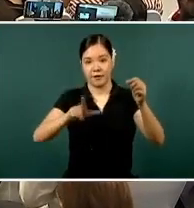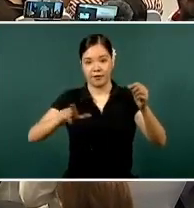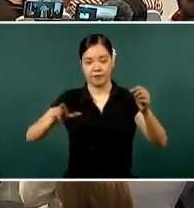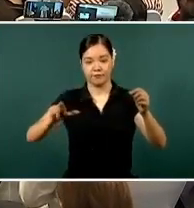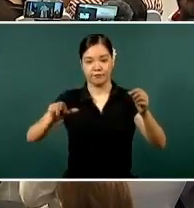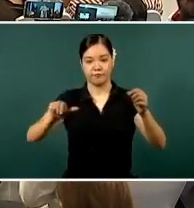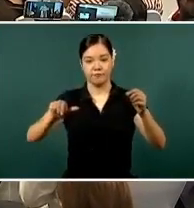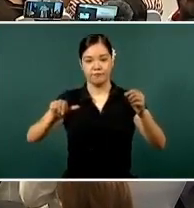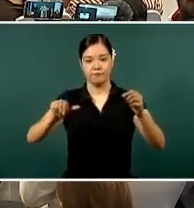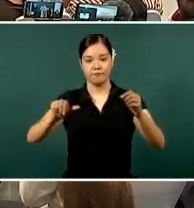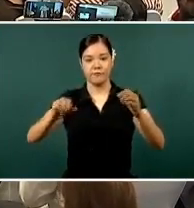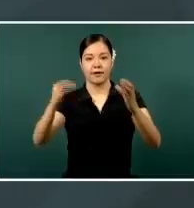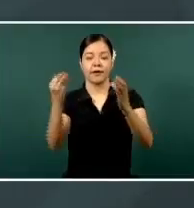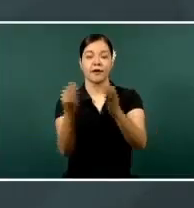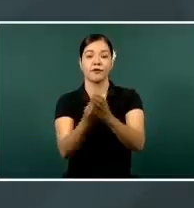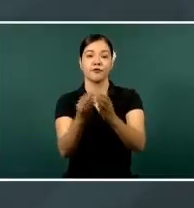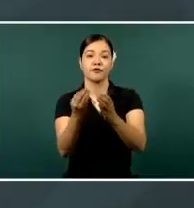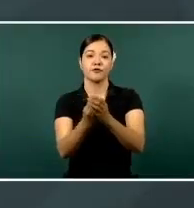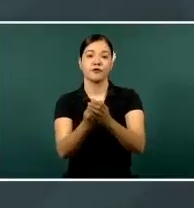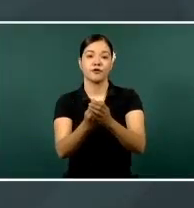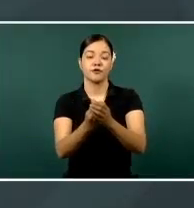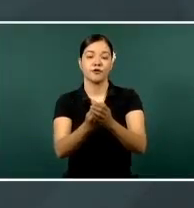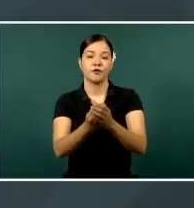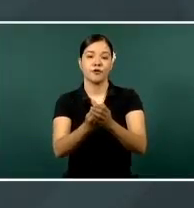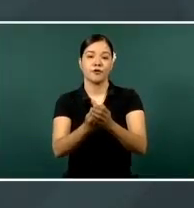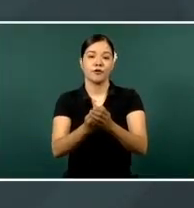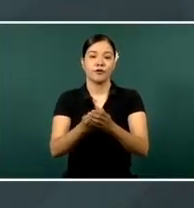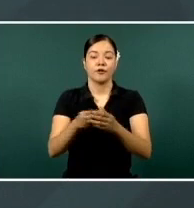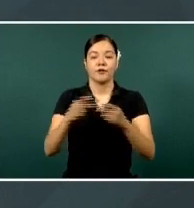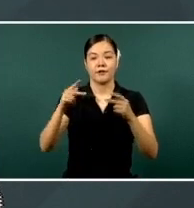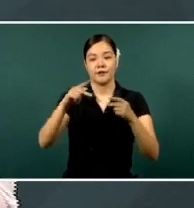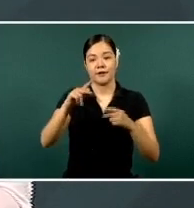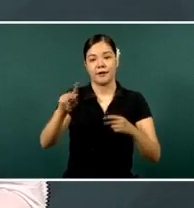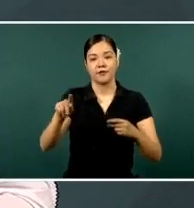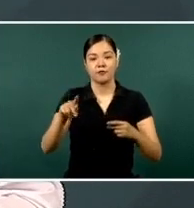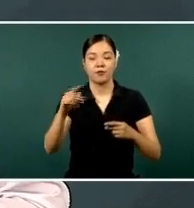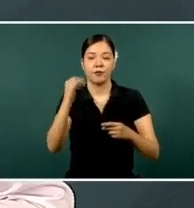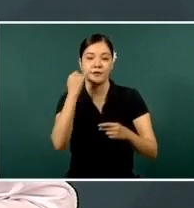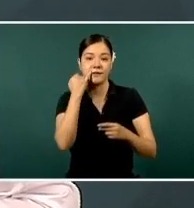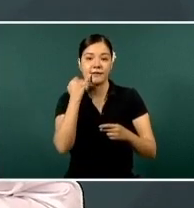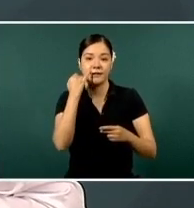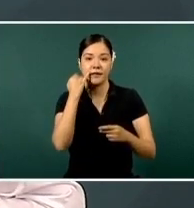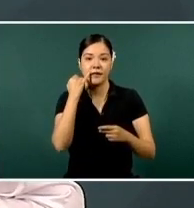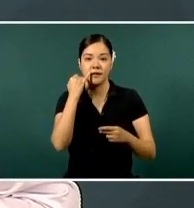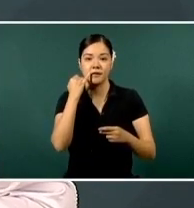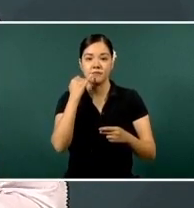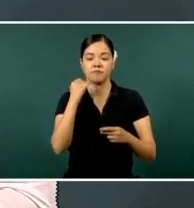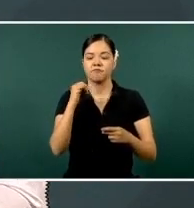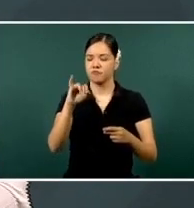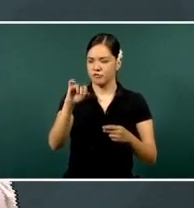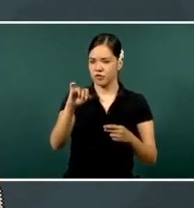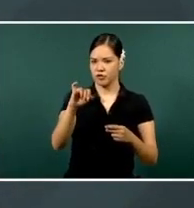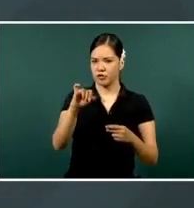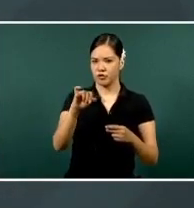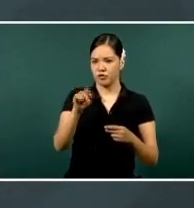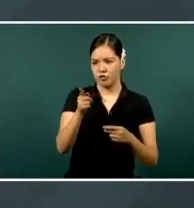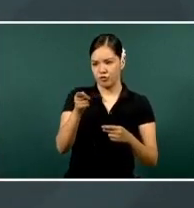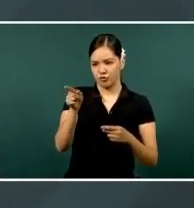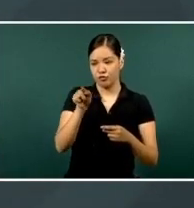de los Pueblos Indígenas y Afromexicano. Y tal como usted nos lo encomendó,